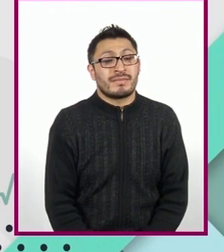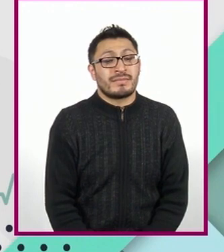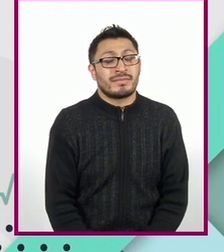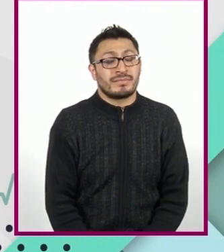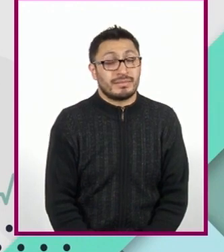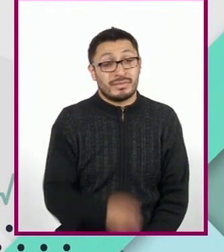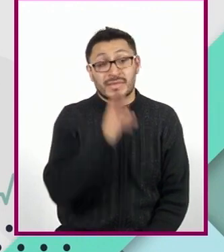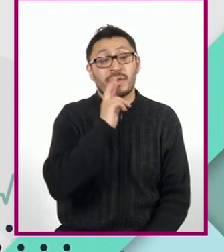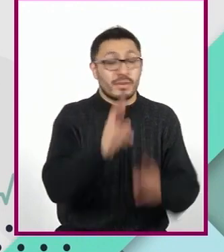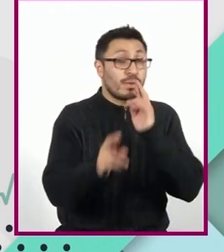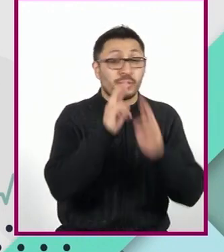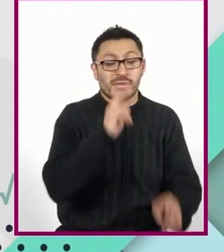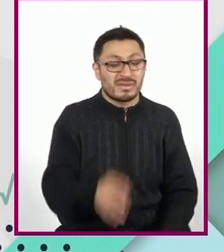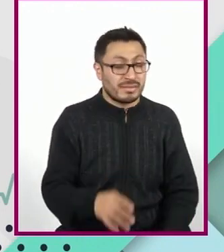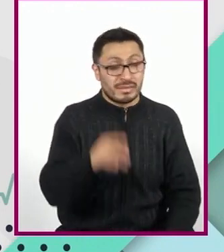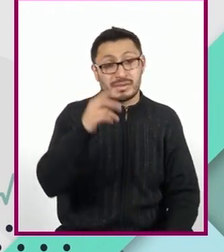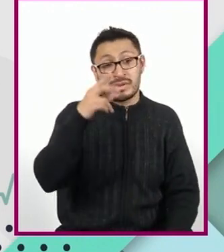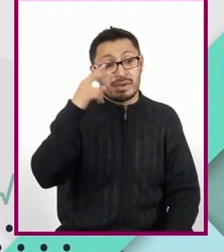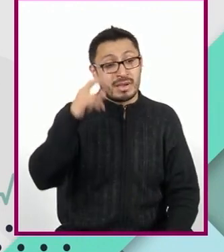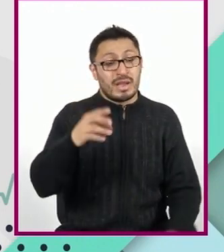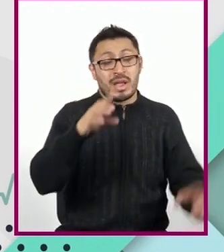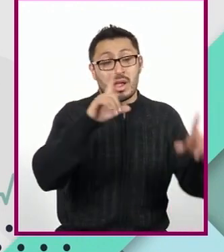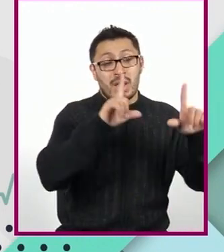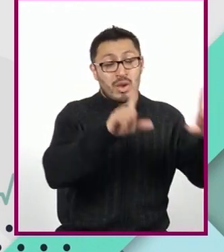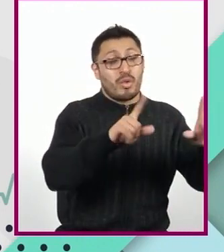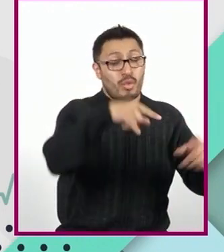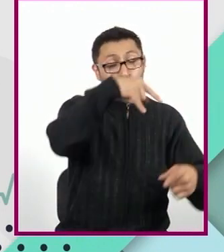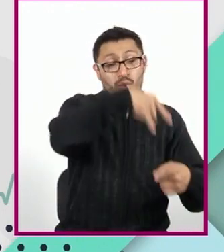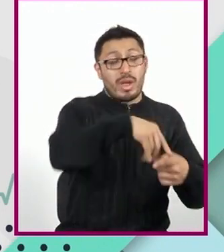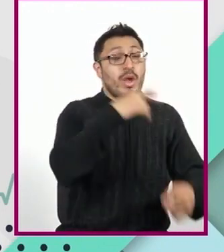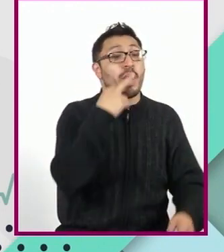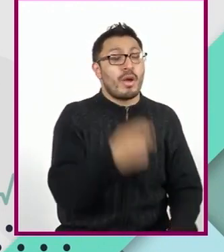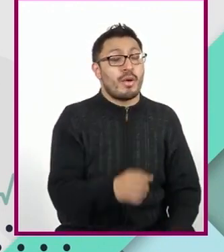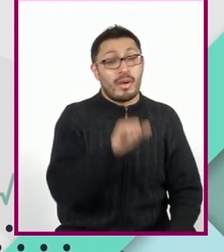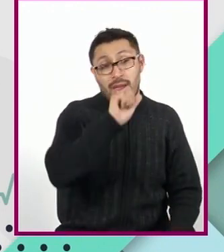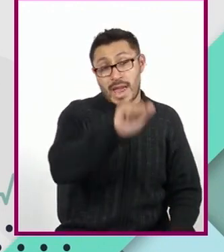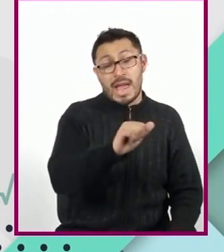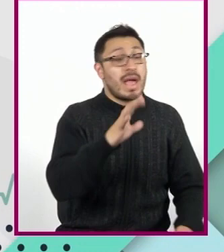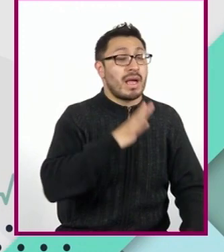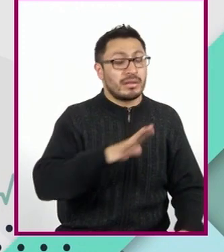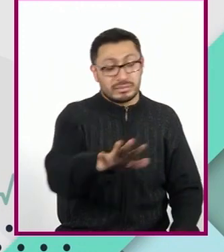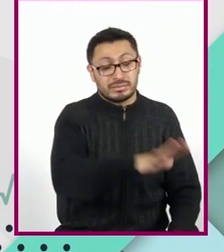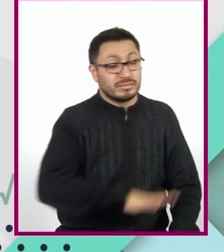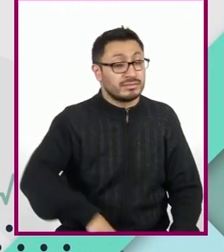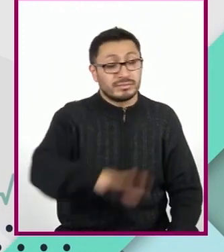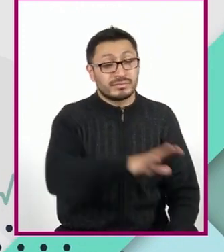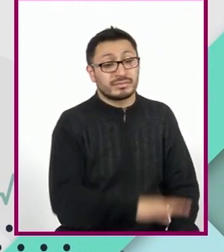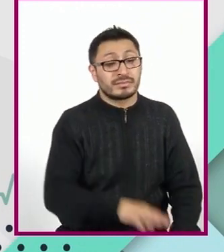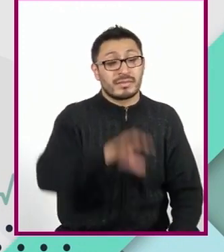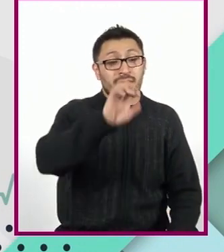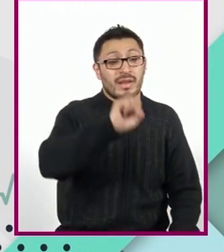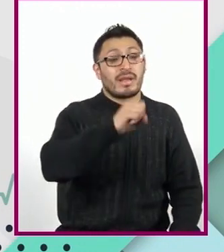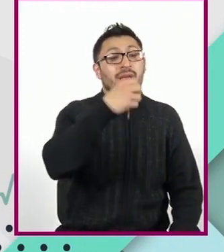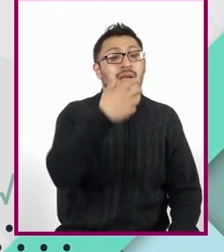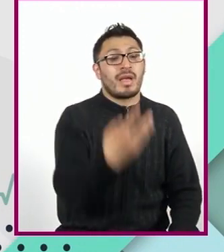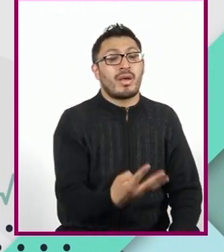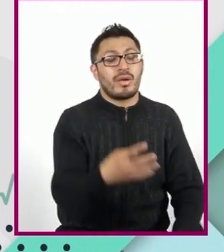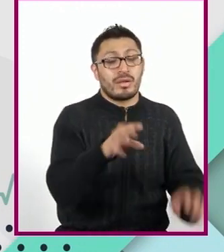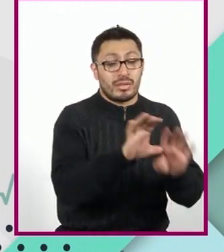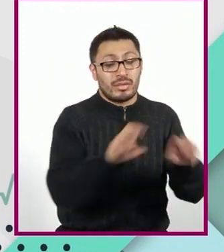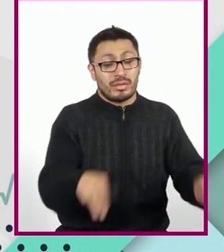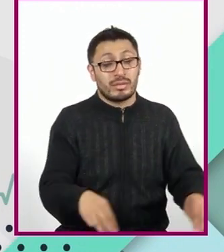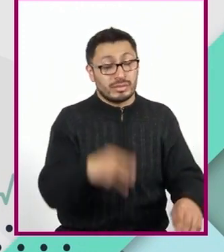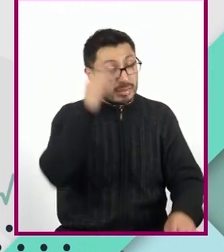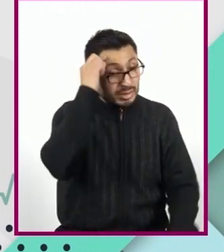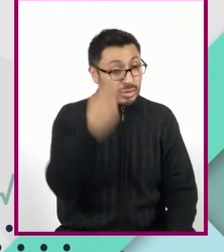Con los resultados, el cuadrado rojo, cuyo lado es A, tiene un área de 64 centímetros cuadrados. El